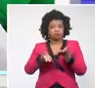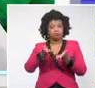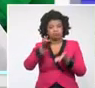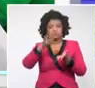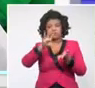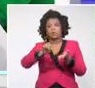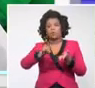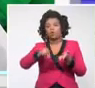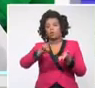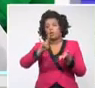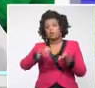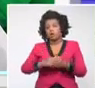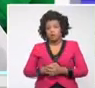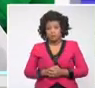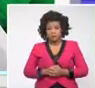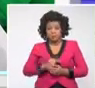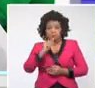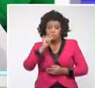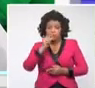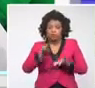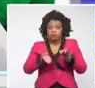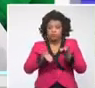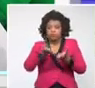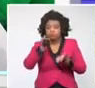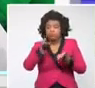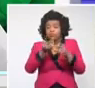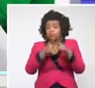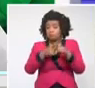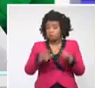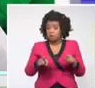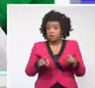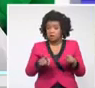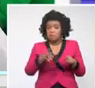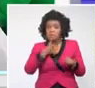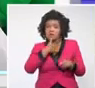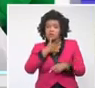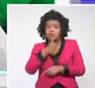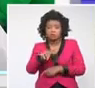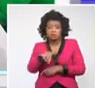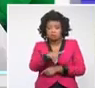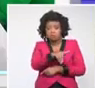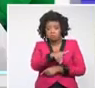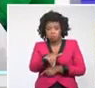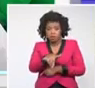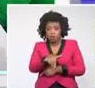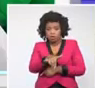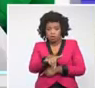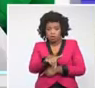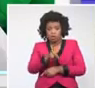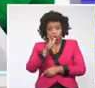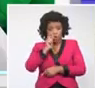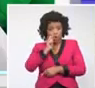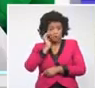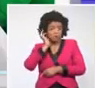50,9%, discretamente superior, pero prácticamente sin diferencia. el